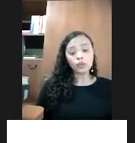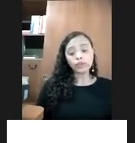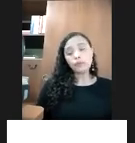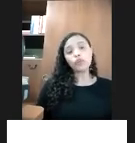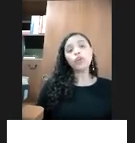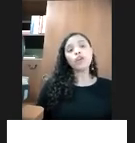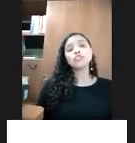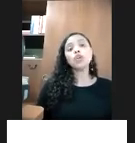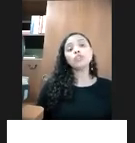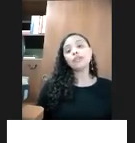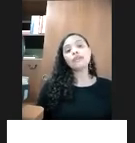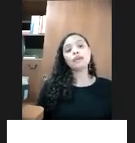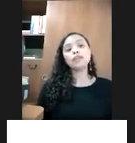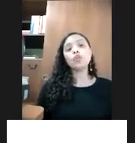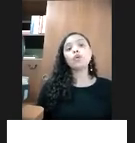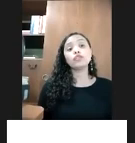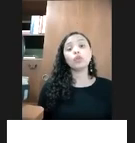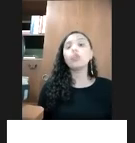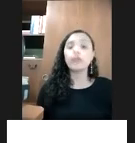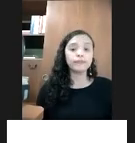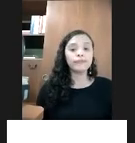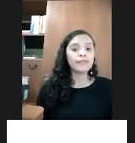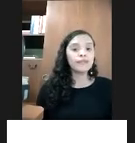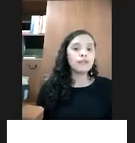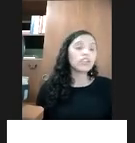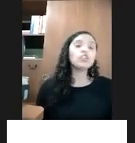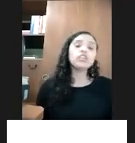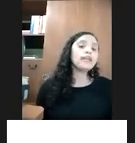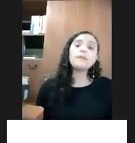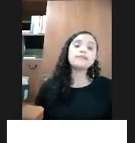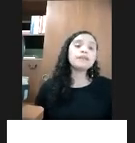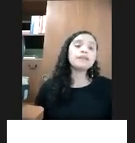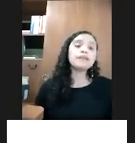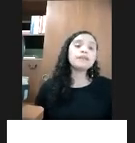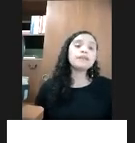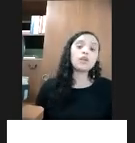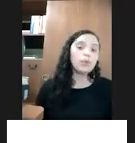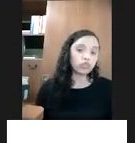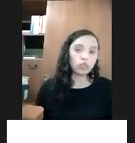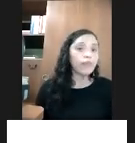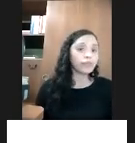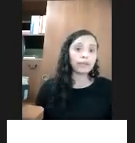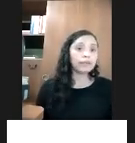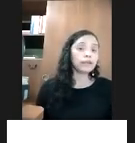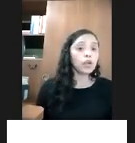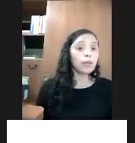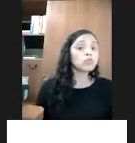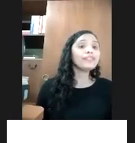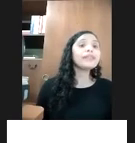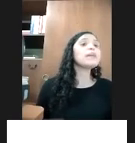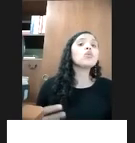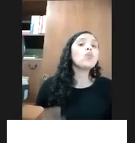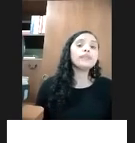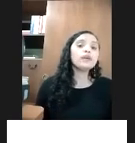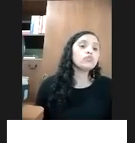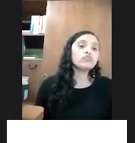que encuestamos nos dijo que solo tienen medicamentos cuando se los donan. O sea, no tienen capacidad para comprarlos por su cuenta, para adquirirlos por su cuenta, y